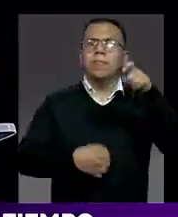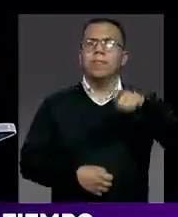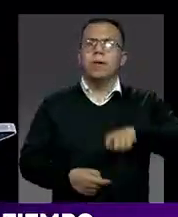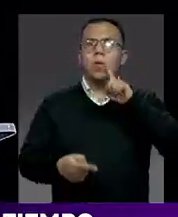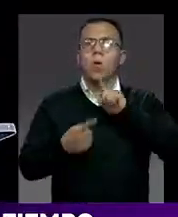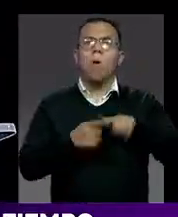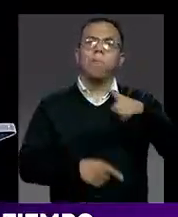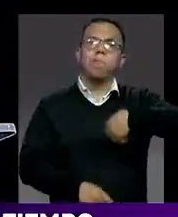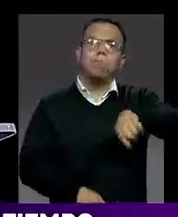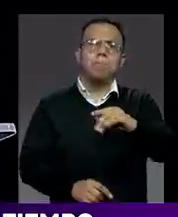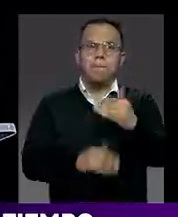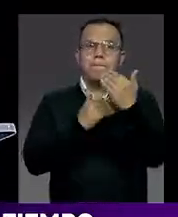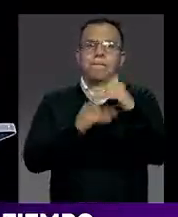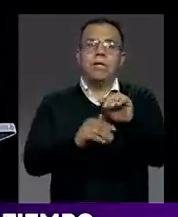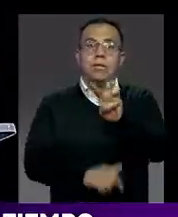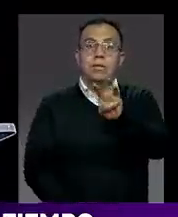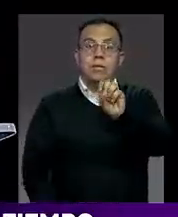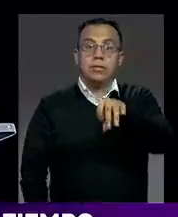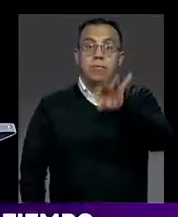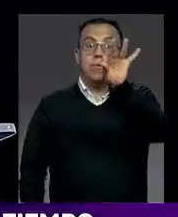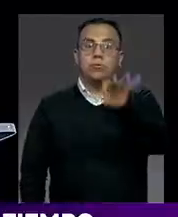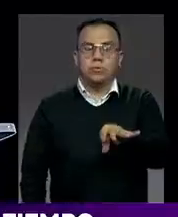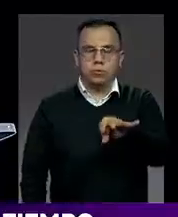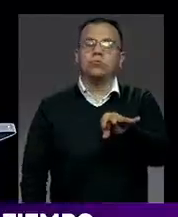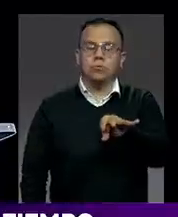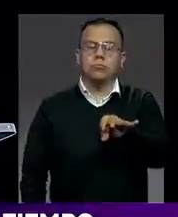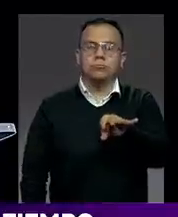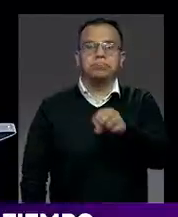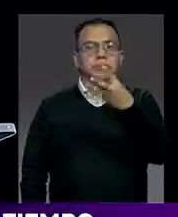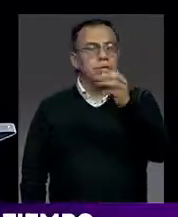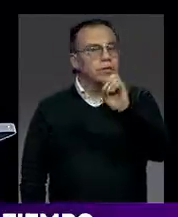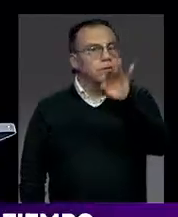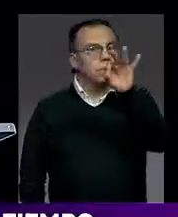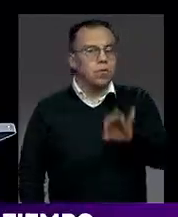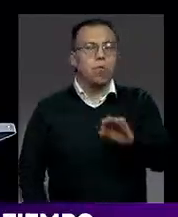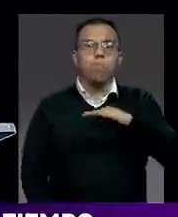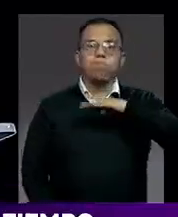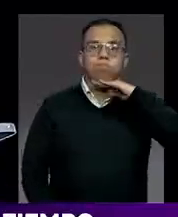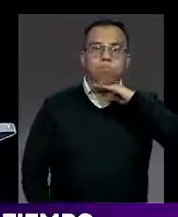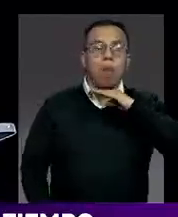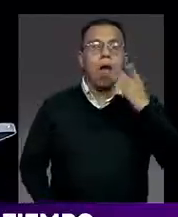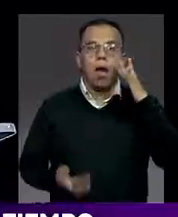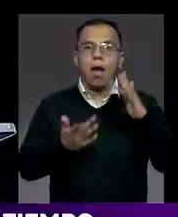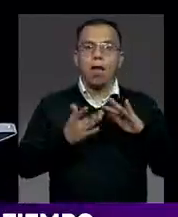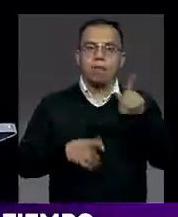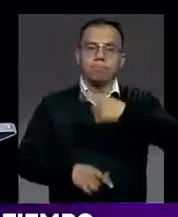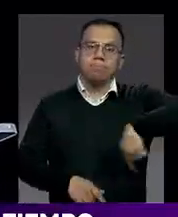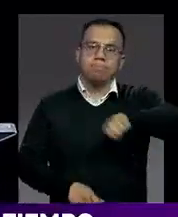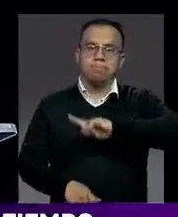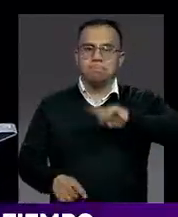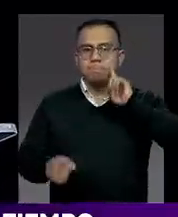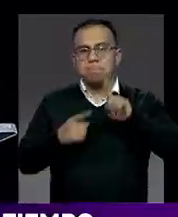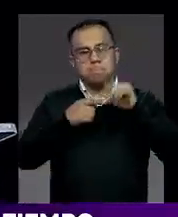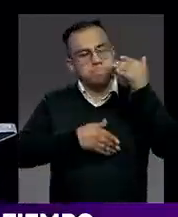tener por lo menos un 30% de cupo para los